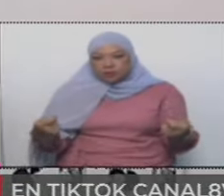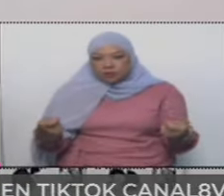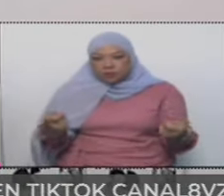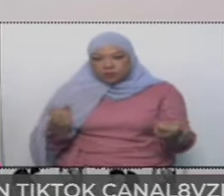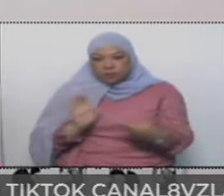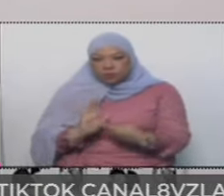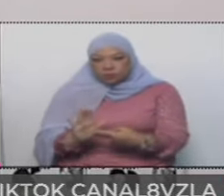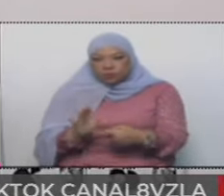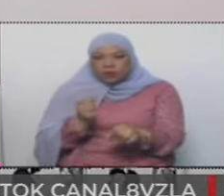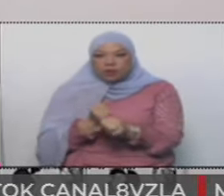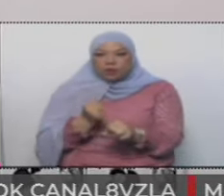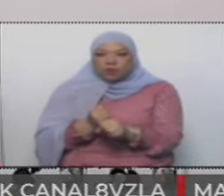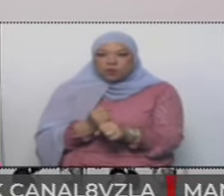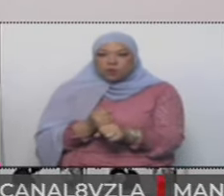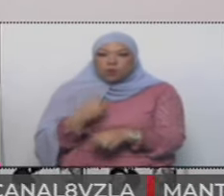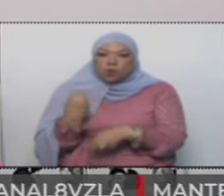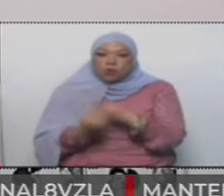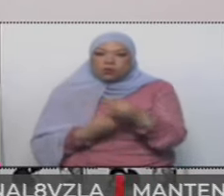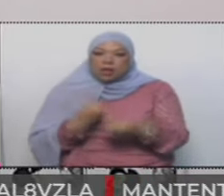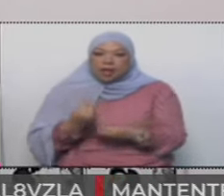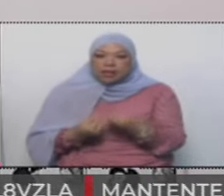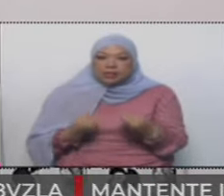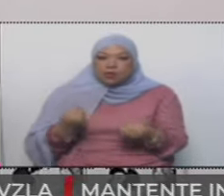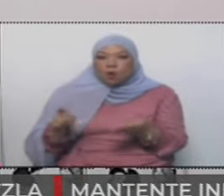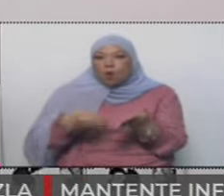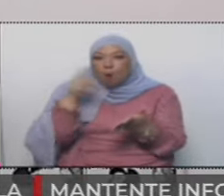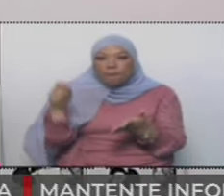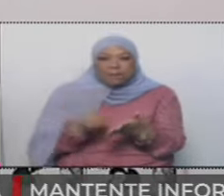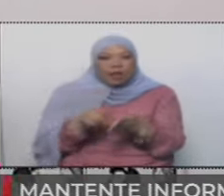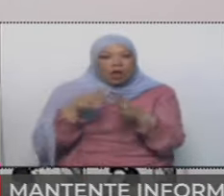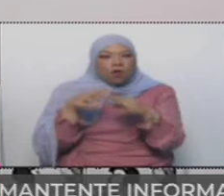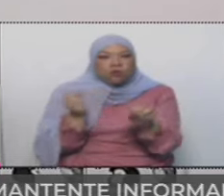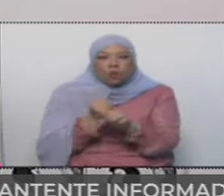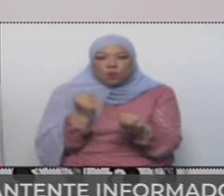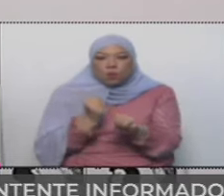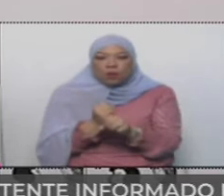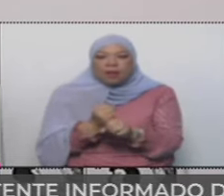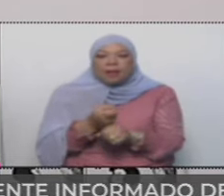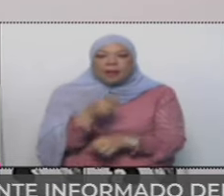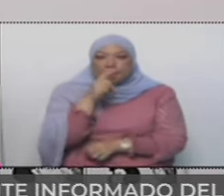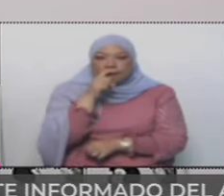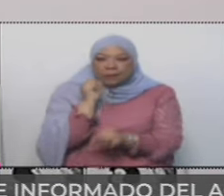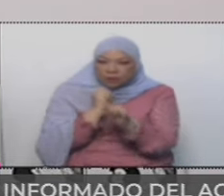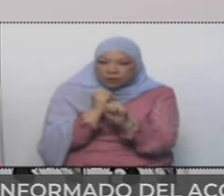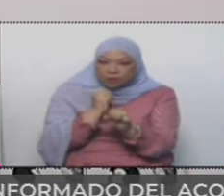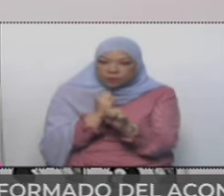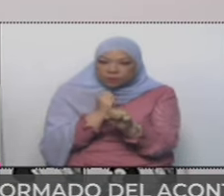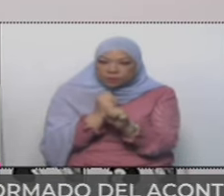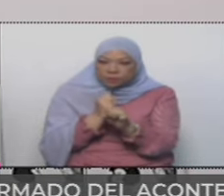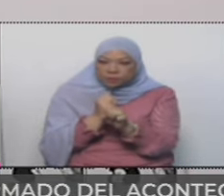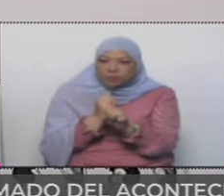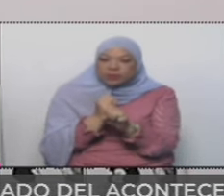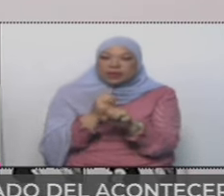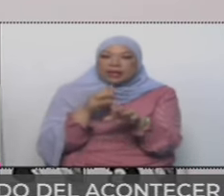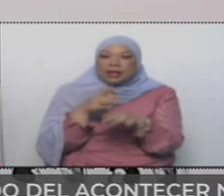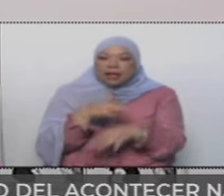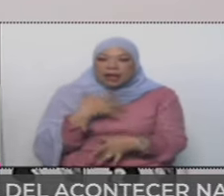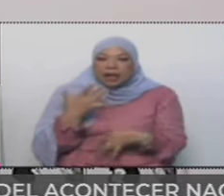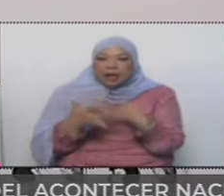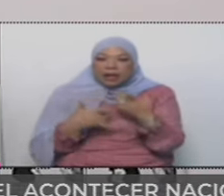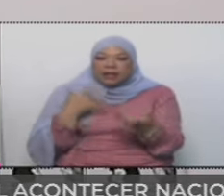revistas, se hizo libros completos con toda la obra de Quino en Mafalda y bueno, eso